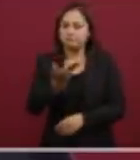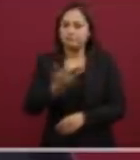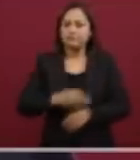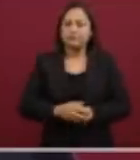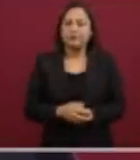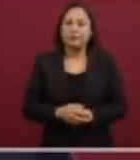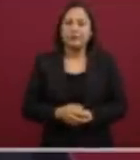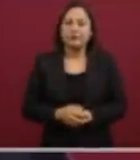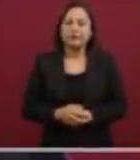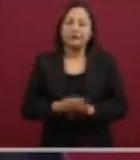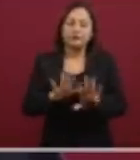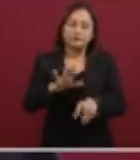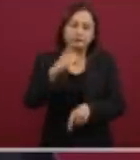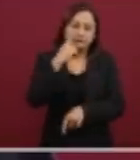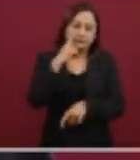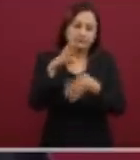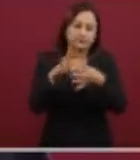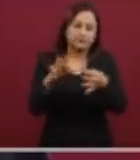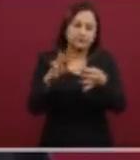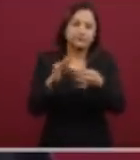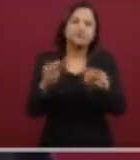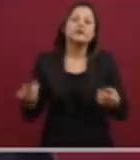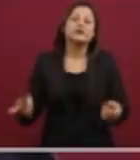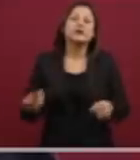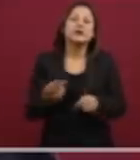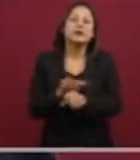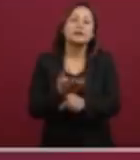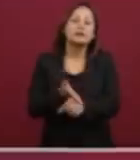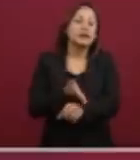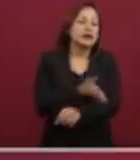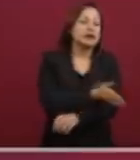el neoliberalismo o neoporfirismo